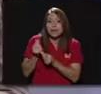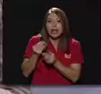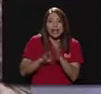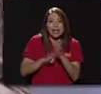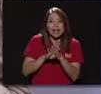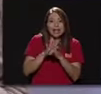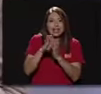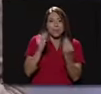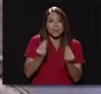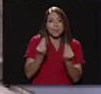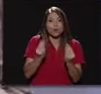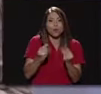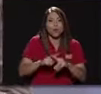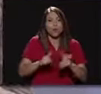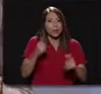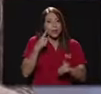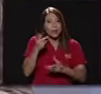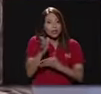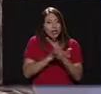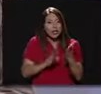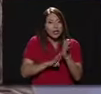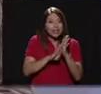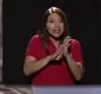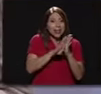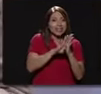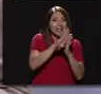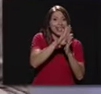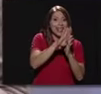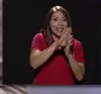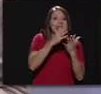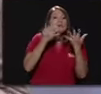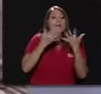mucho, pero incluso vemos que algunas crecen y más bien